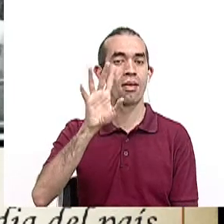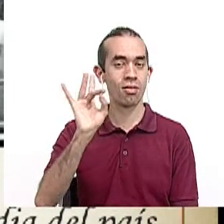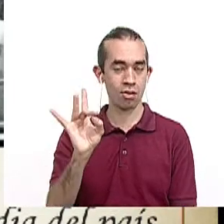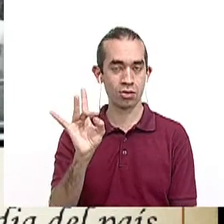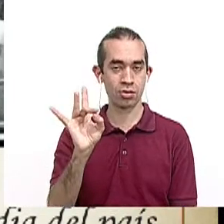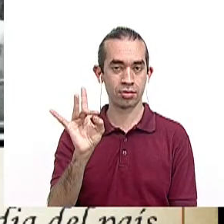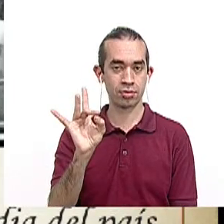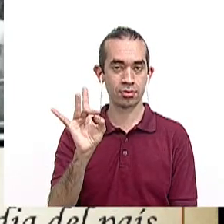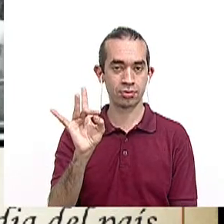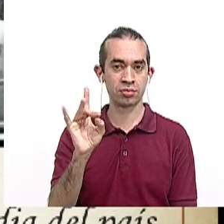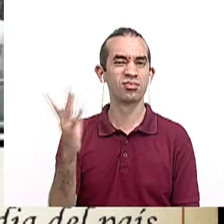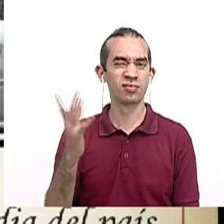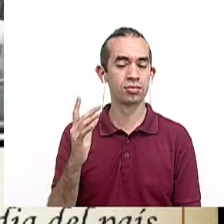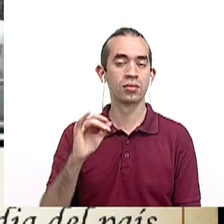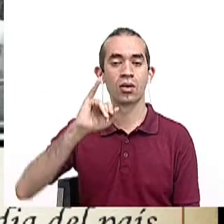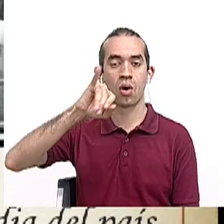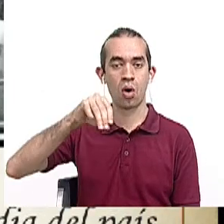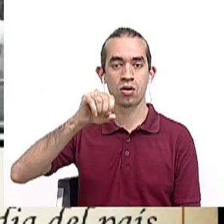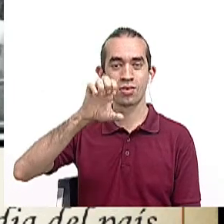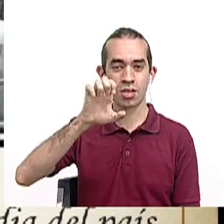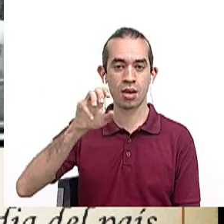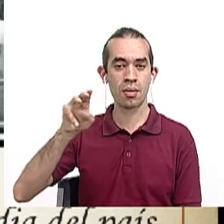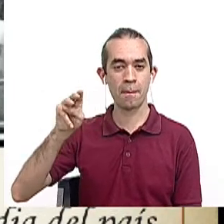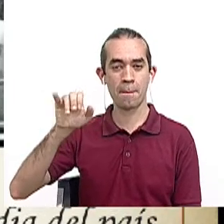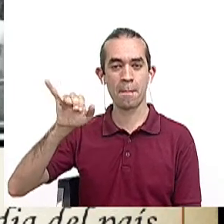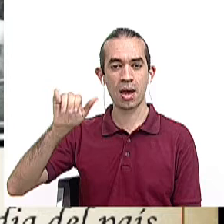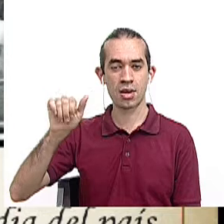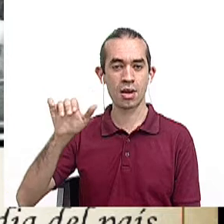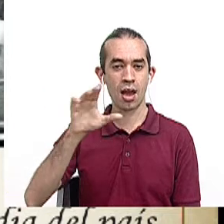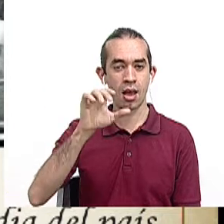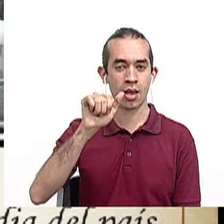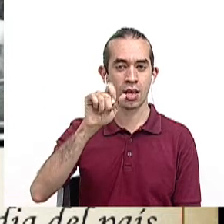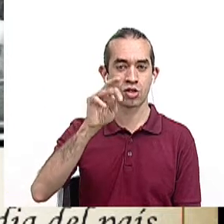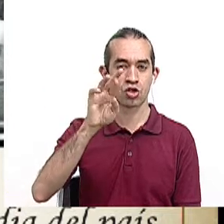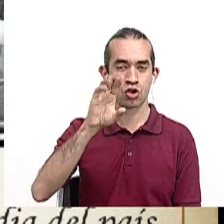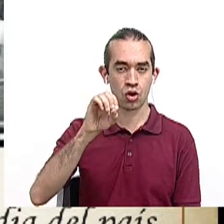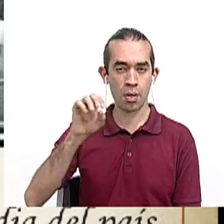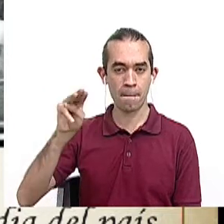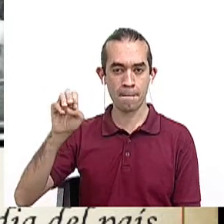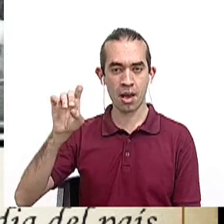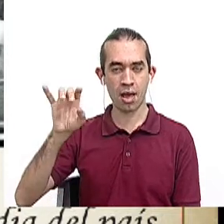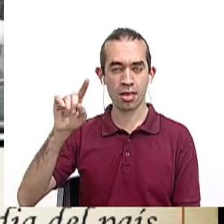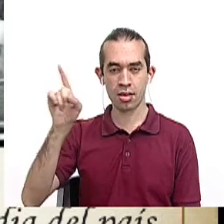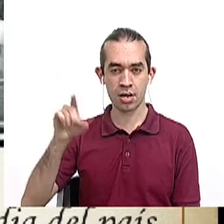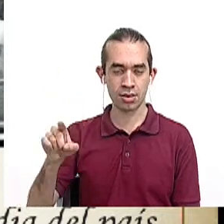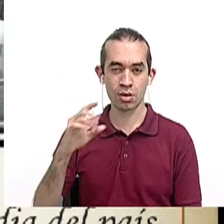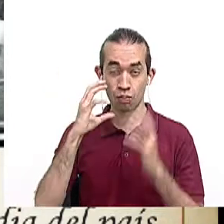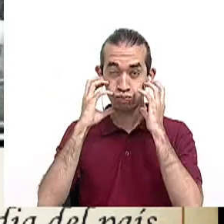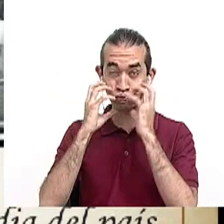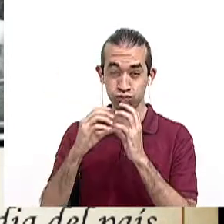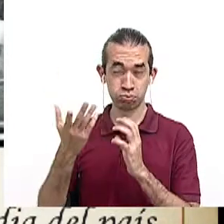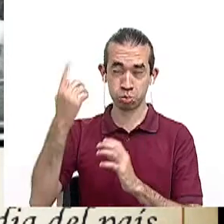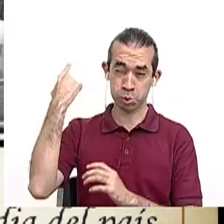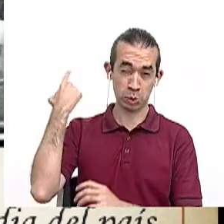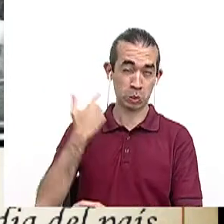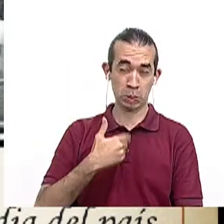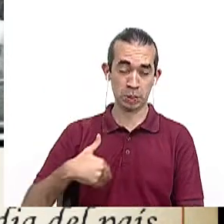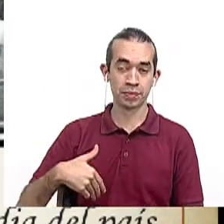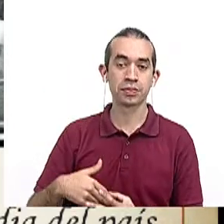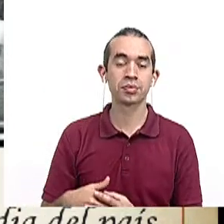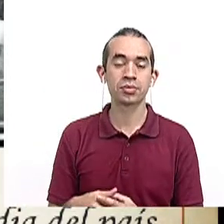1848, don José María Castro Madrid. 100 años después, en